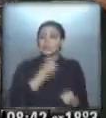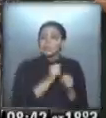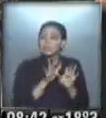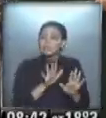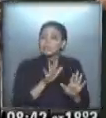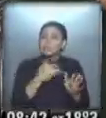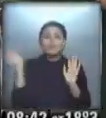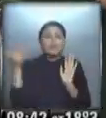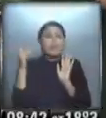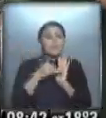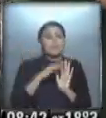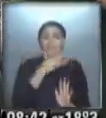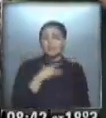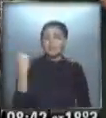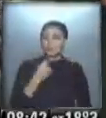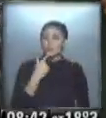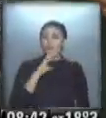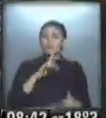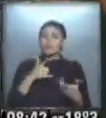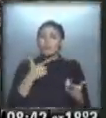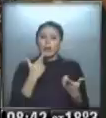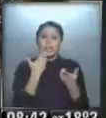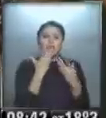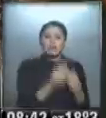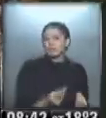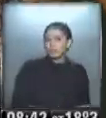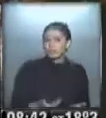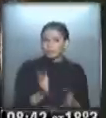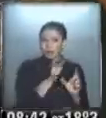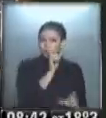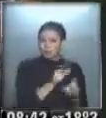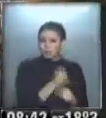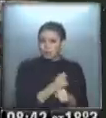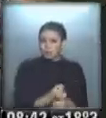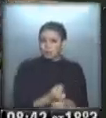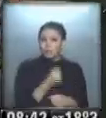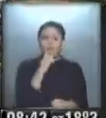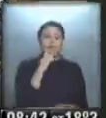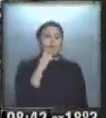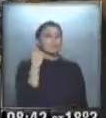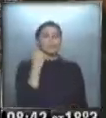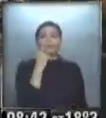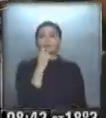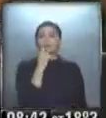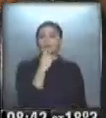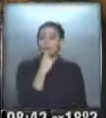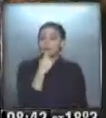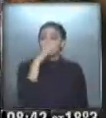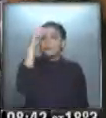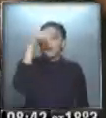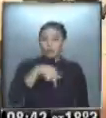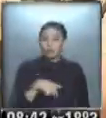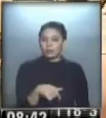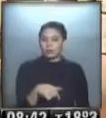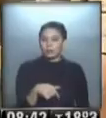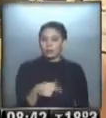de la dirección, donde no ampara la situación de los trabajadores. Por ejemplo, se están haciendo